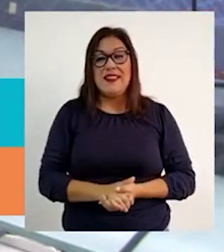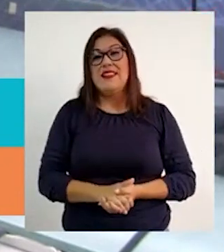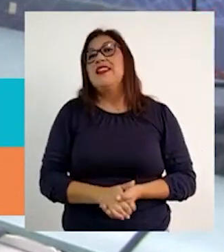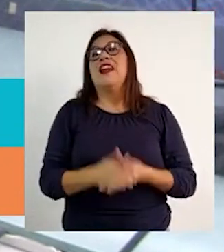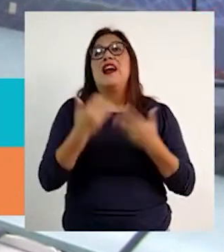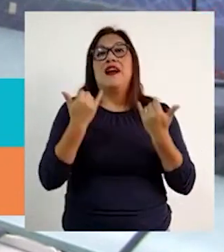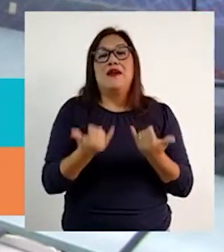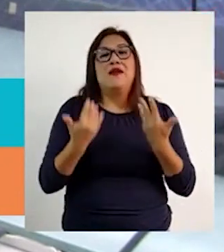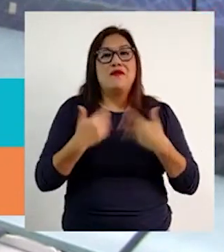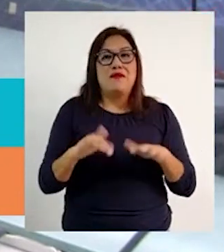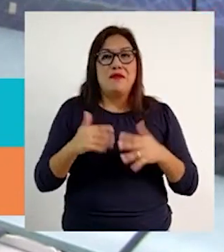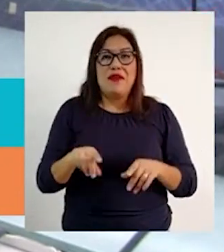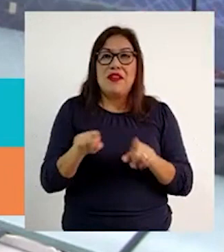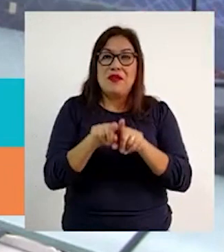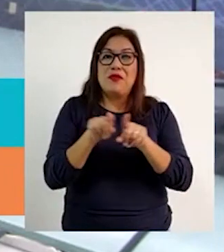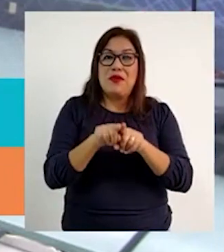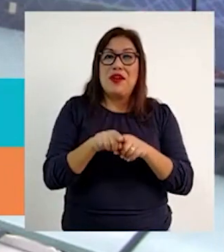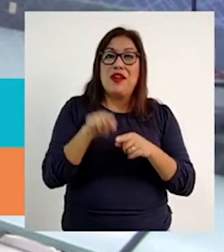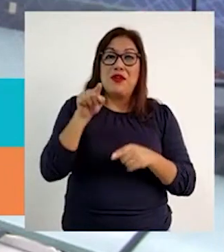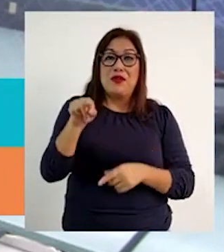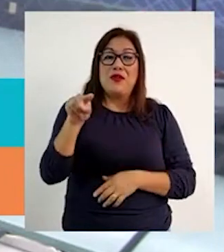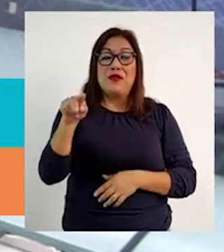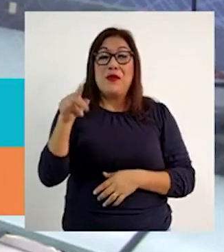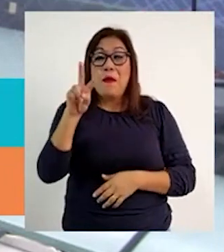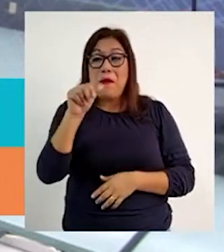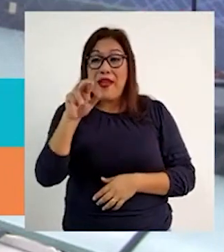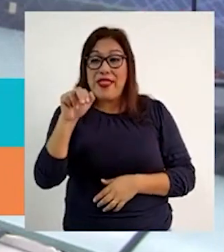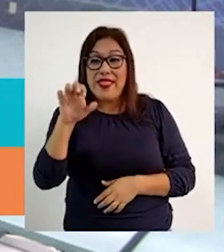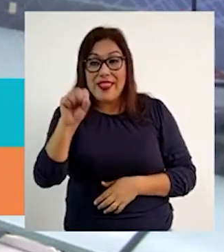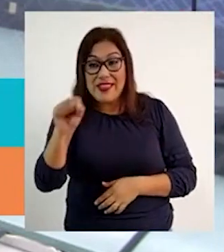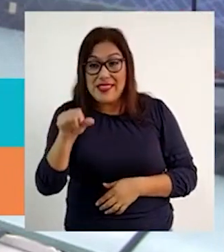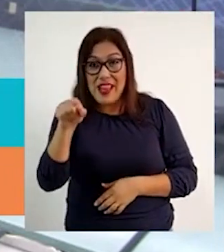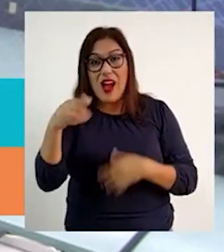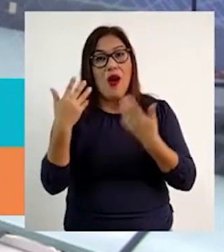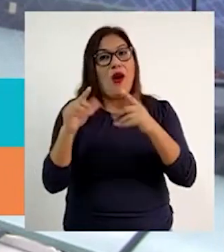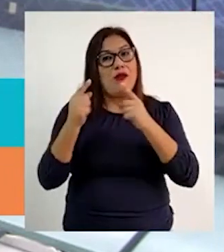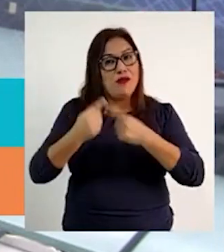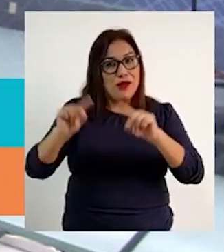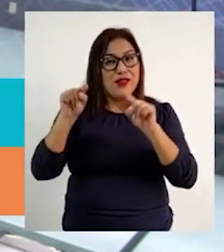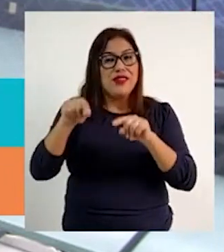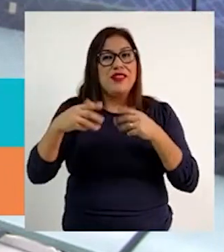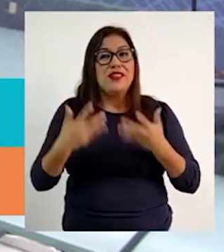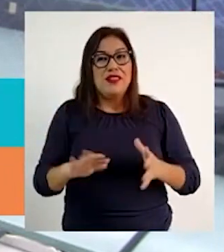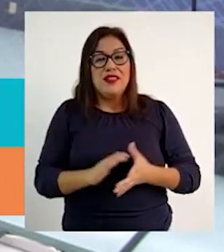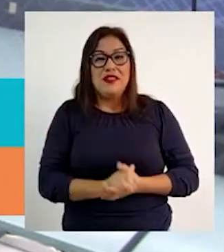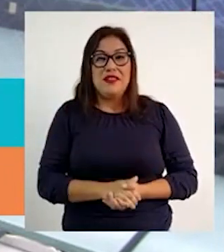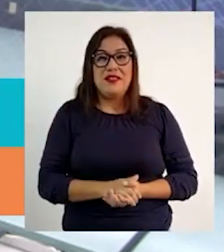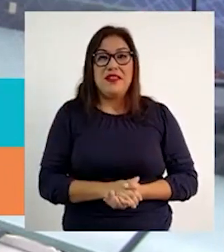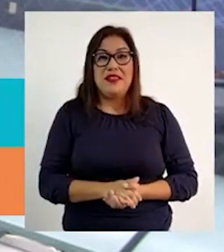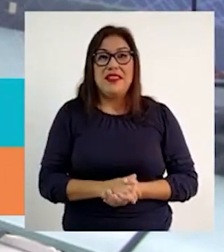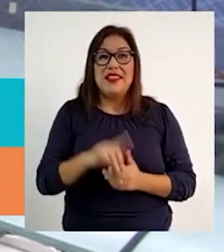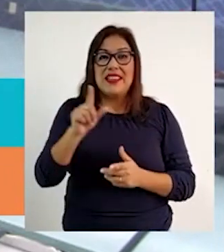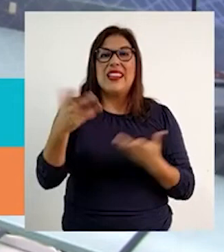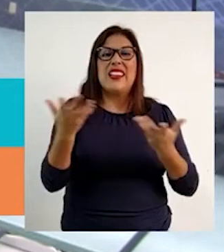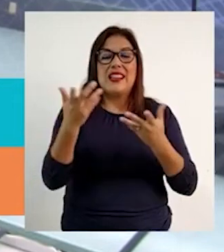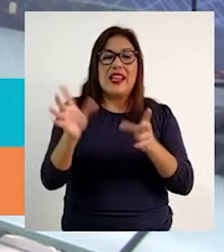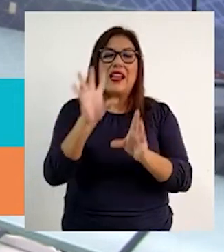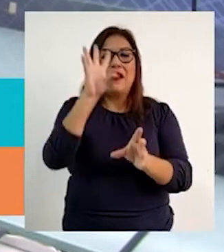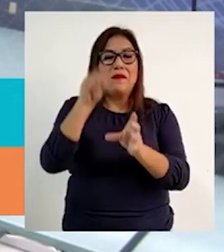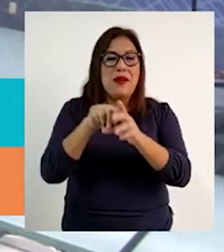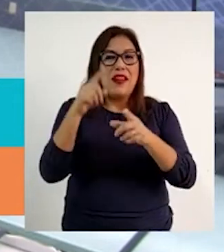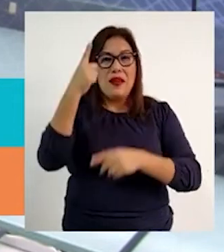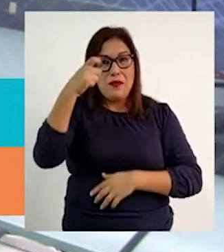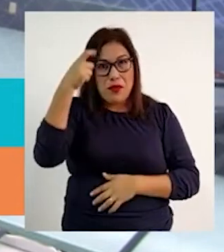posible, como a ti, mi querida Vanessa, que han hecho posible que sea parte de la política